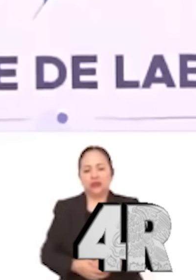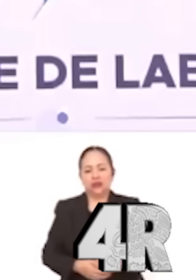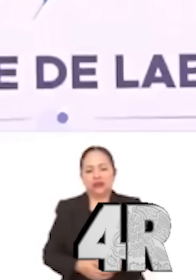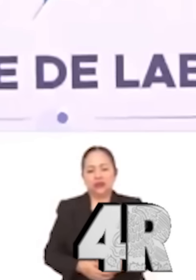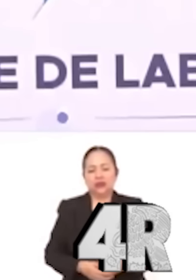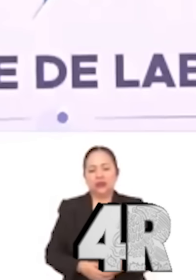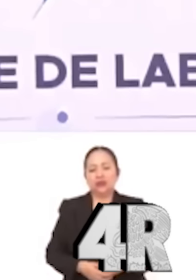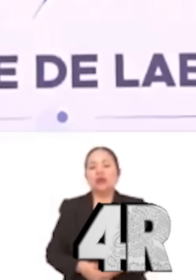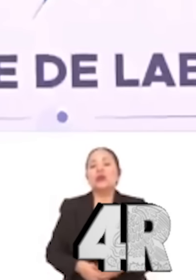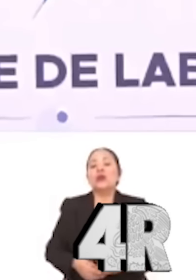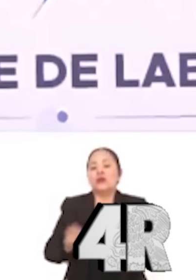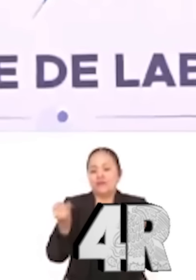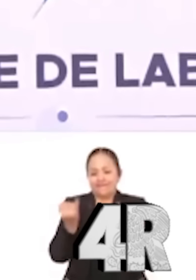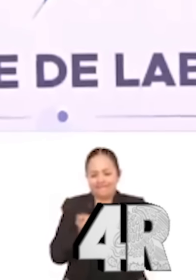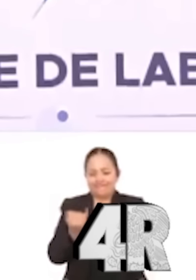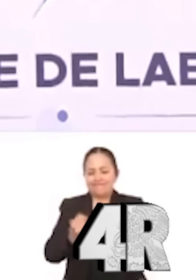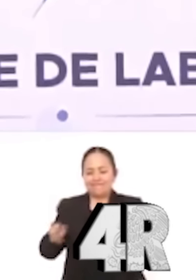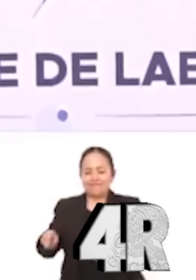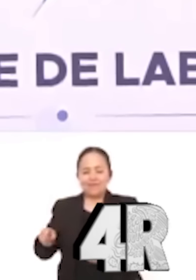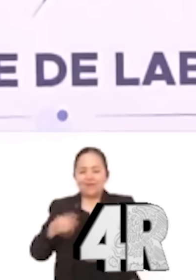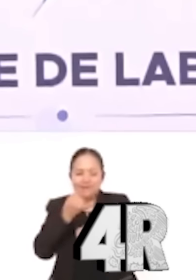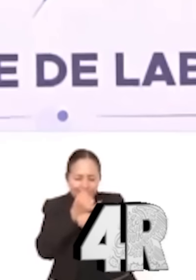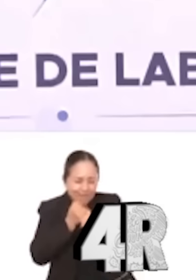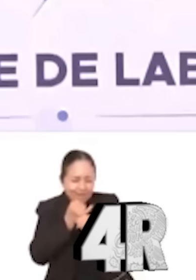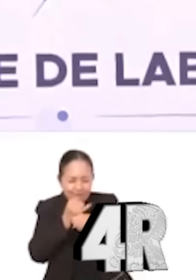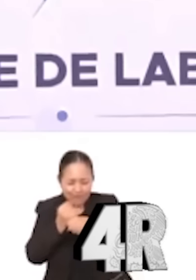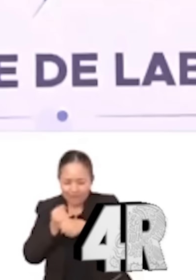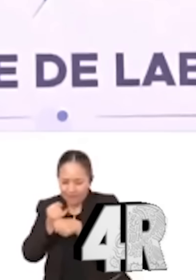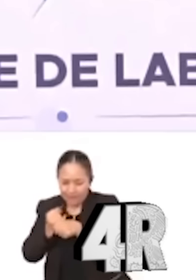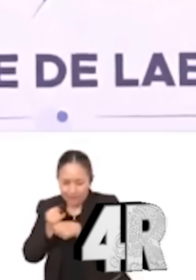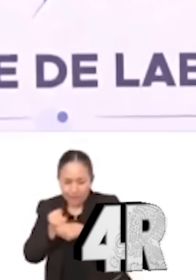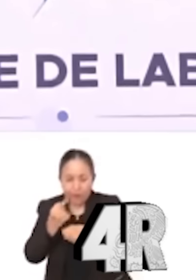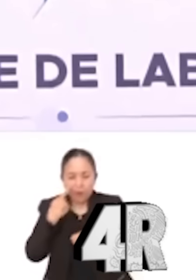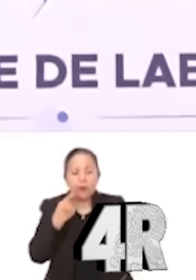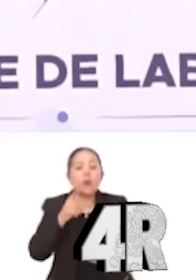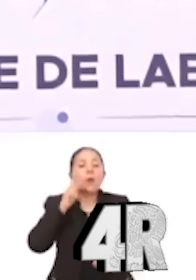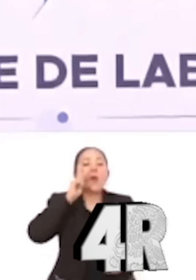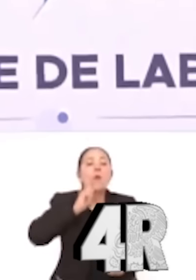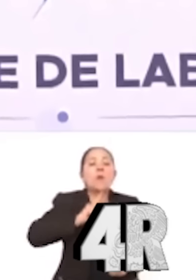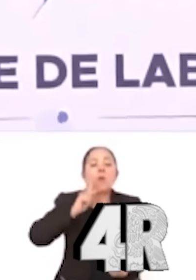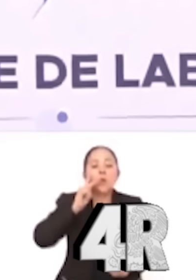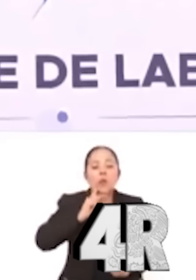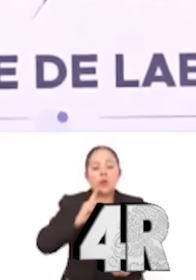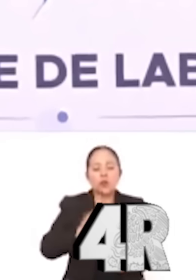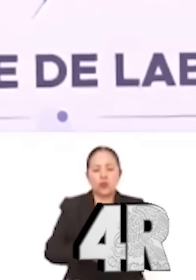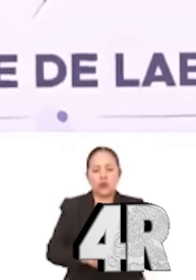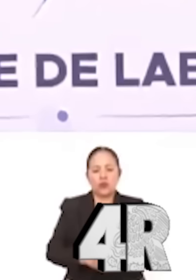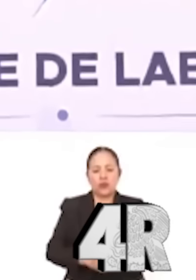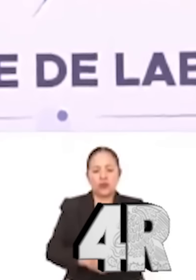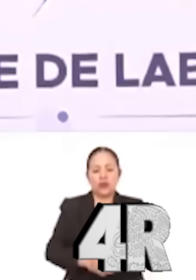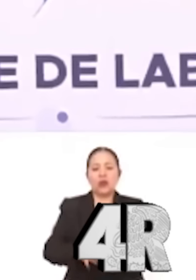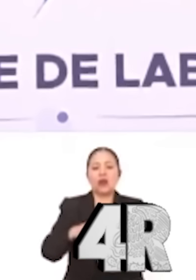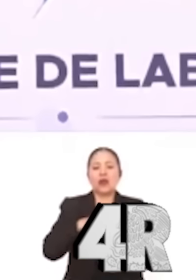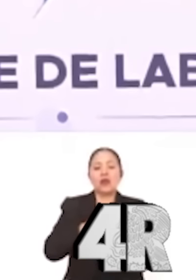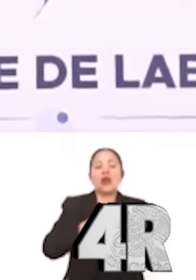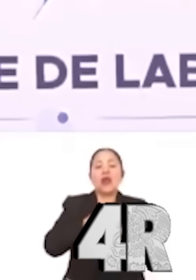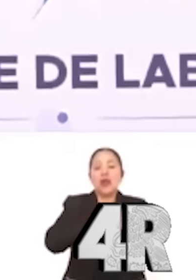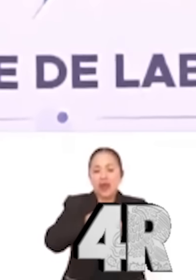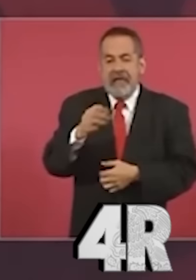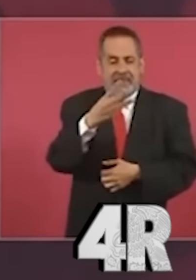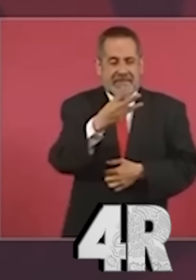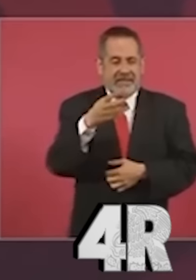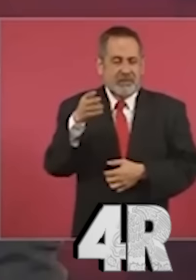de trabajo en la fiscalía, a pesar de que ella se va del cargo, deja a todo este equipo con órdenes claras seguir con